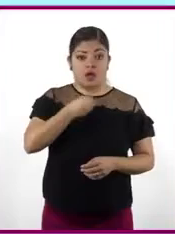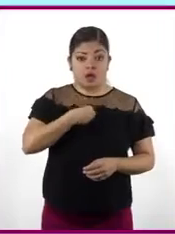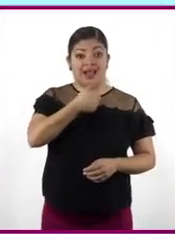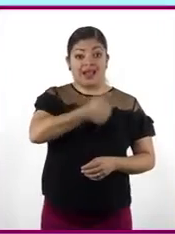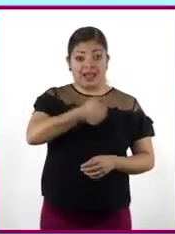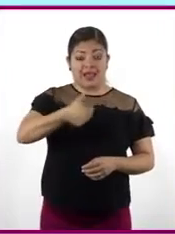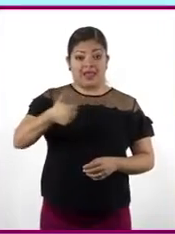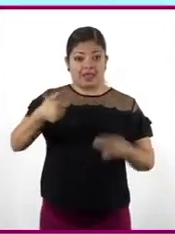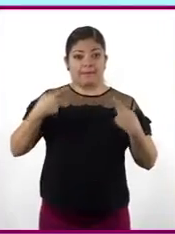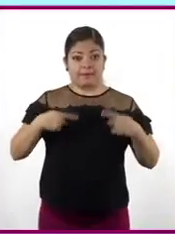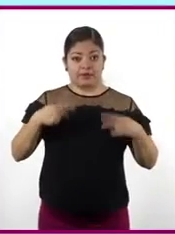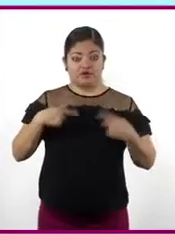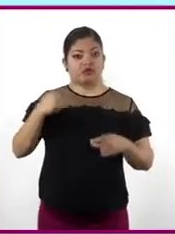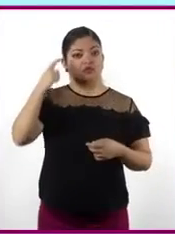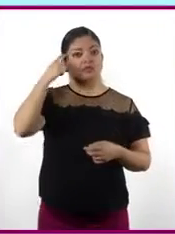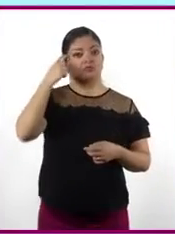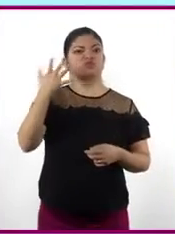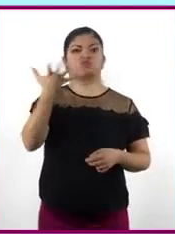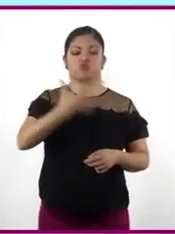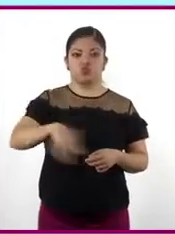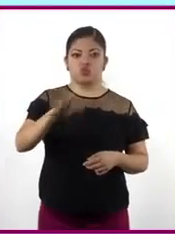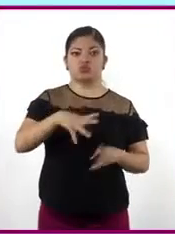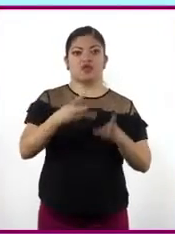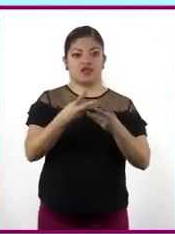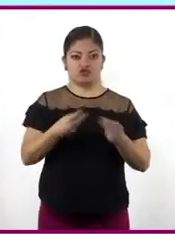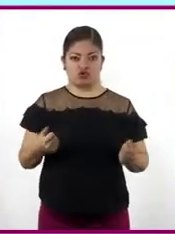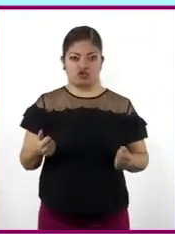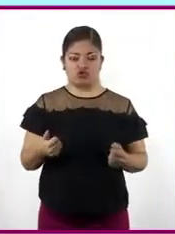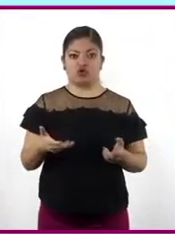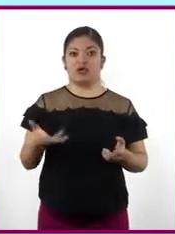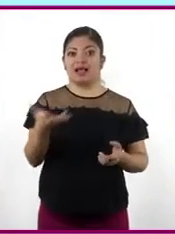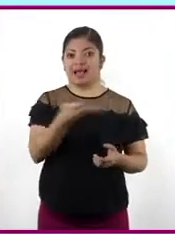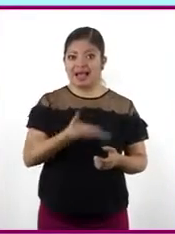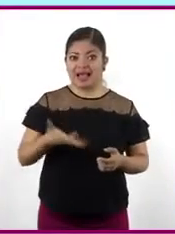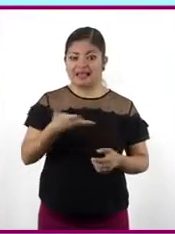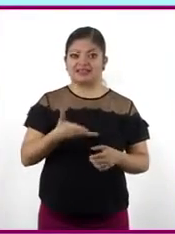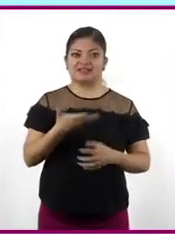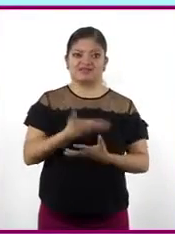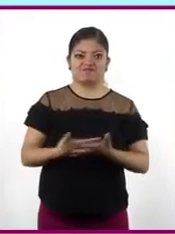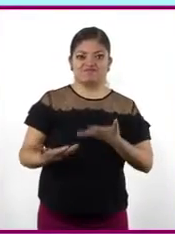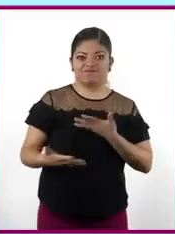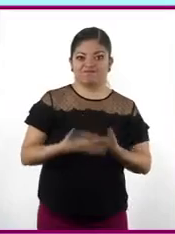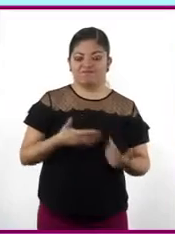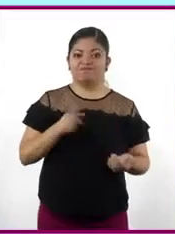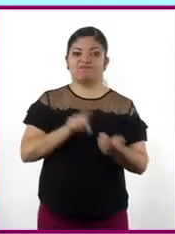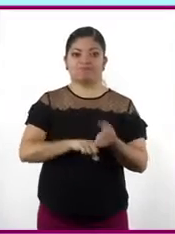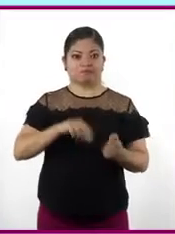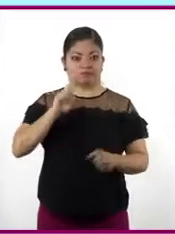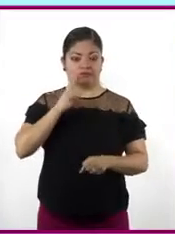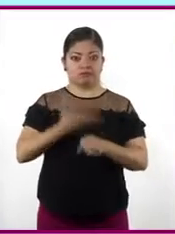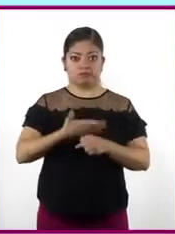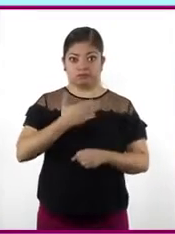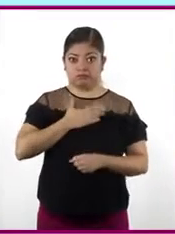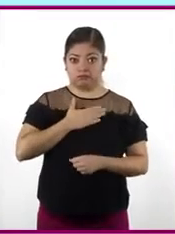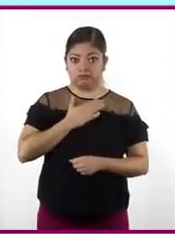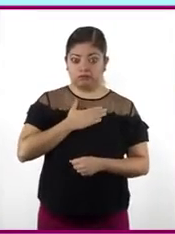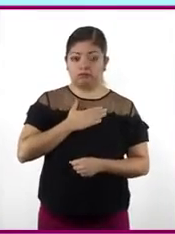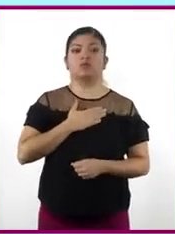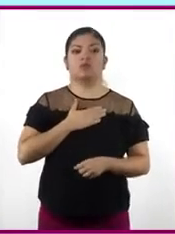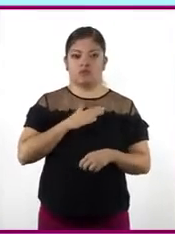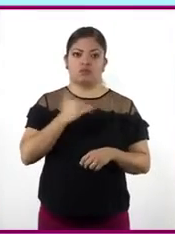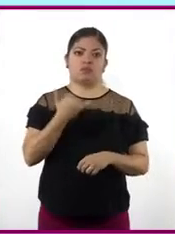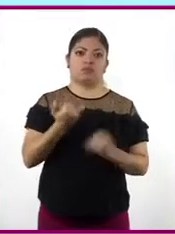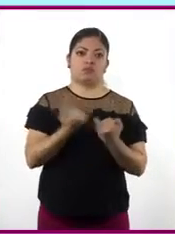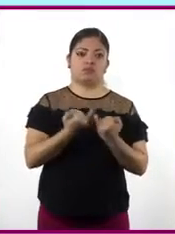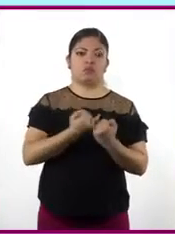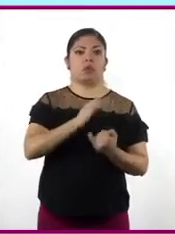le corresponde involucrarse en la búsqueda de soluciones y realizar acciones desde el marco de su responsabilidad y